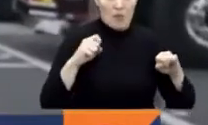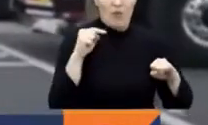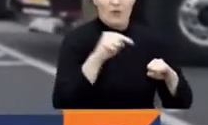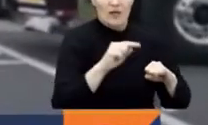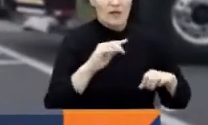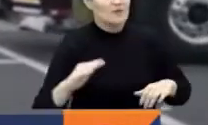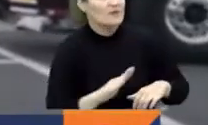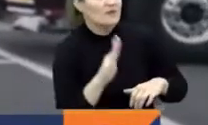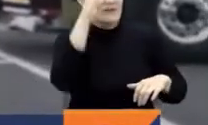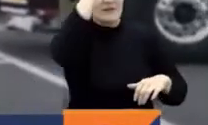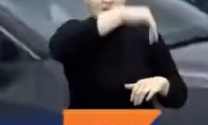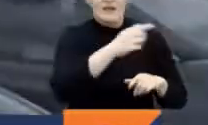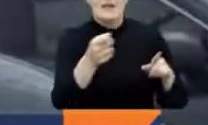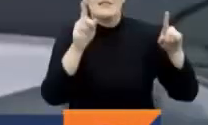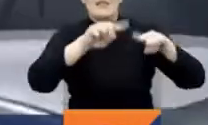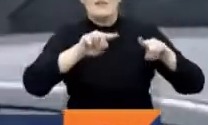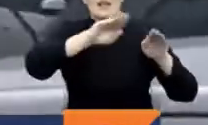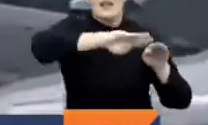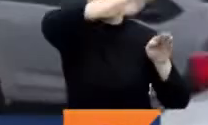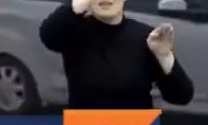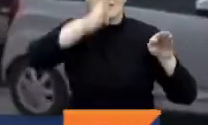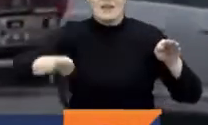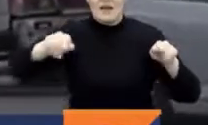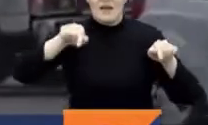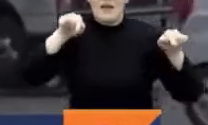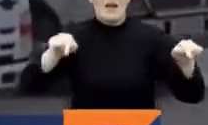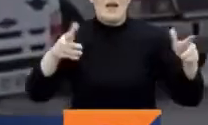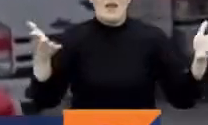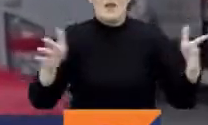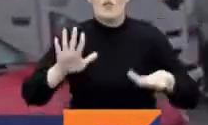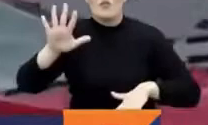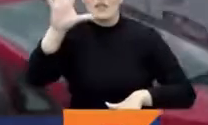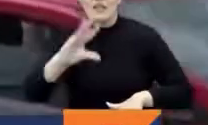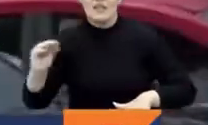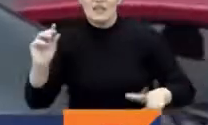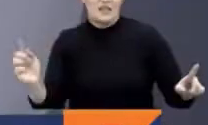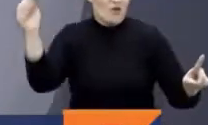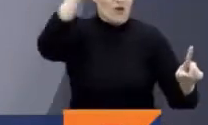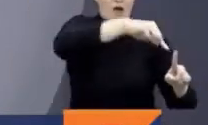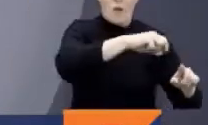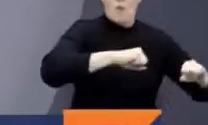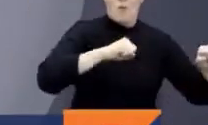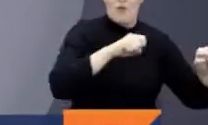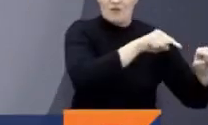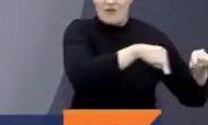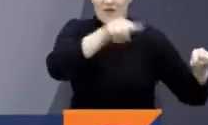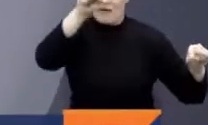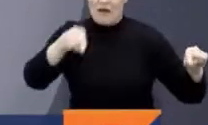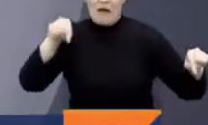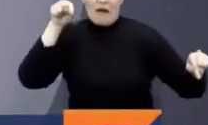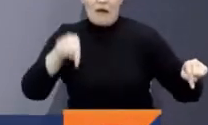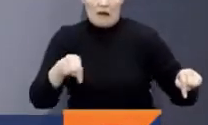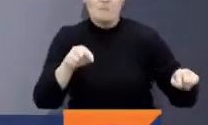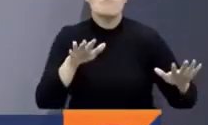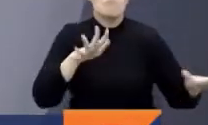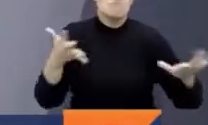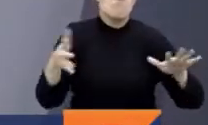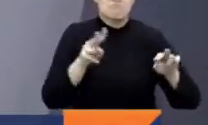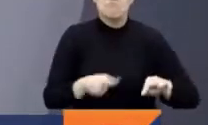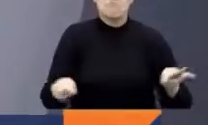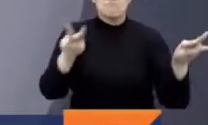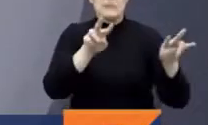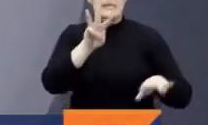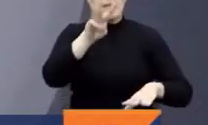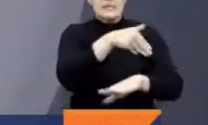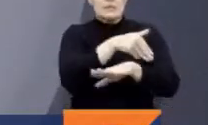Letras y la línea que es la ruta que conduce desde el Quindío hasta Bogotá. Por esta ruta se espera que pasen unos 3 millones